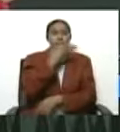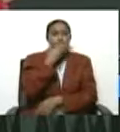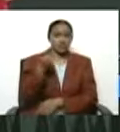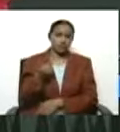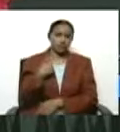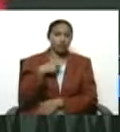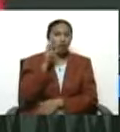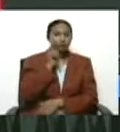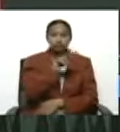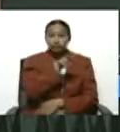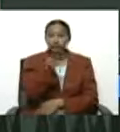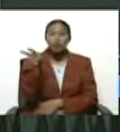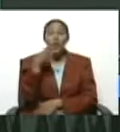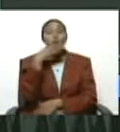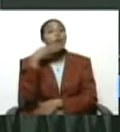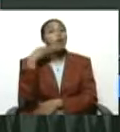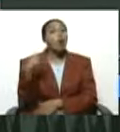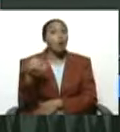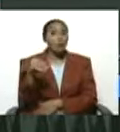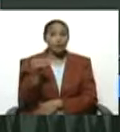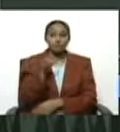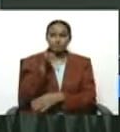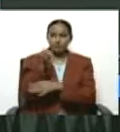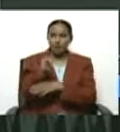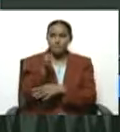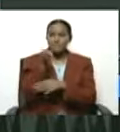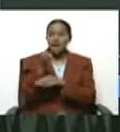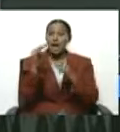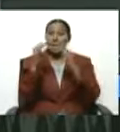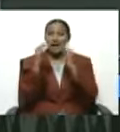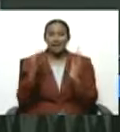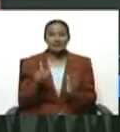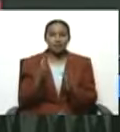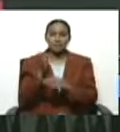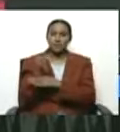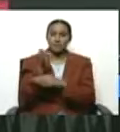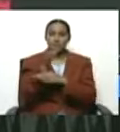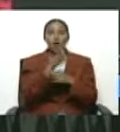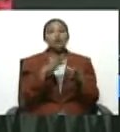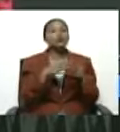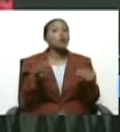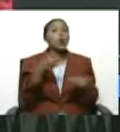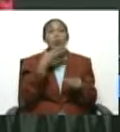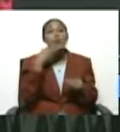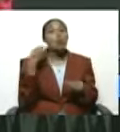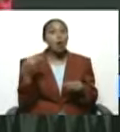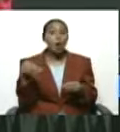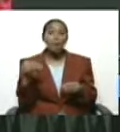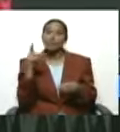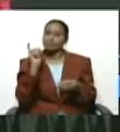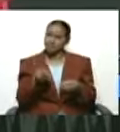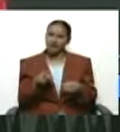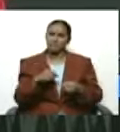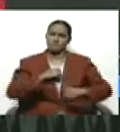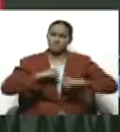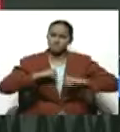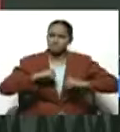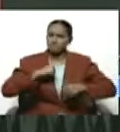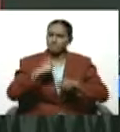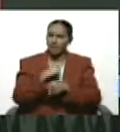de nuestra organización visitándolos, y a eso debería sumarse todos los jóvenes del Gran Polo Patriótico,